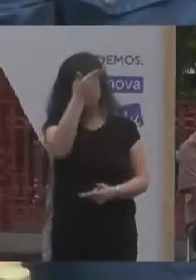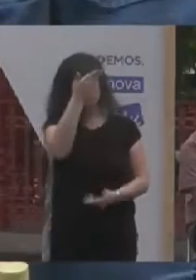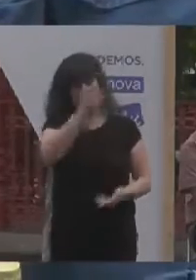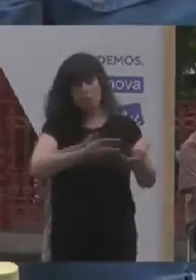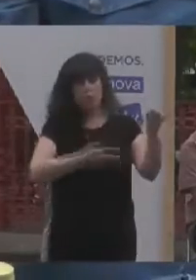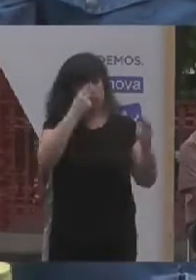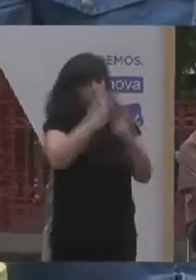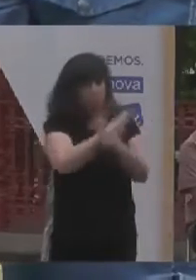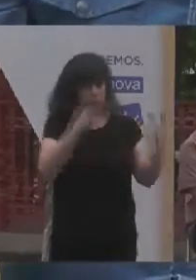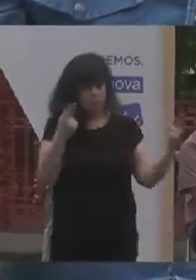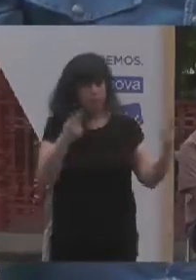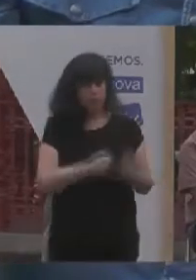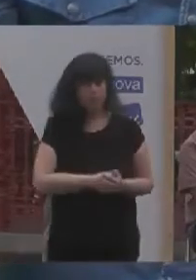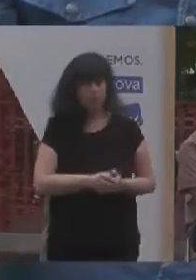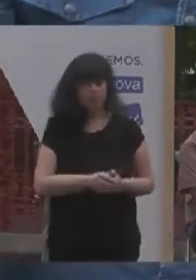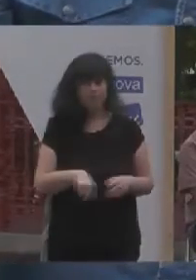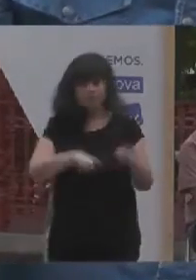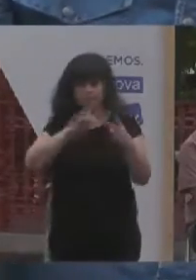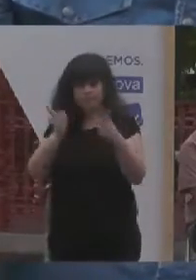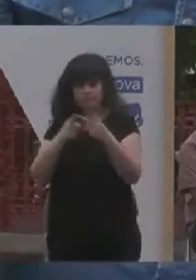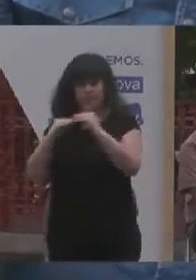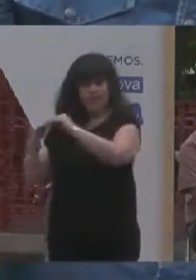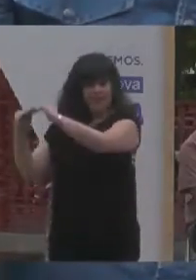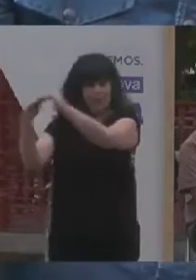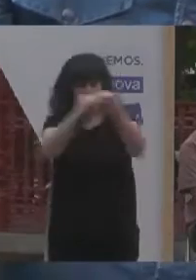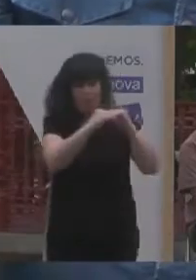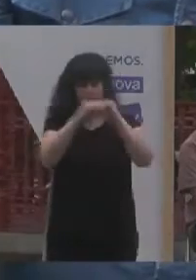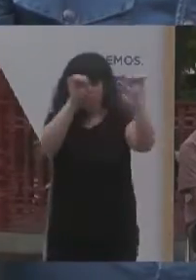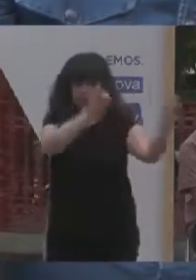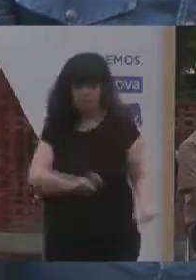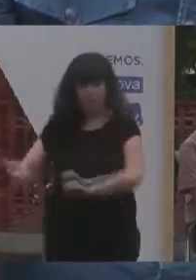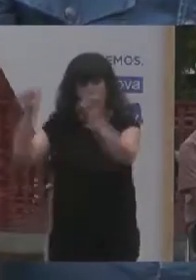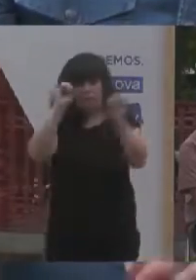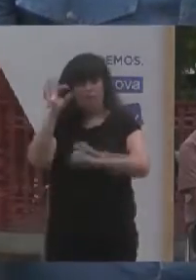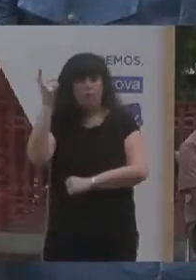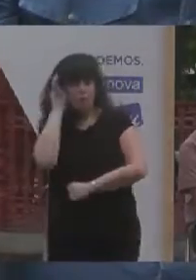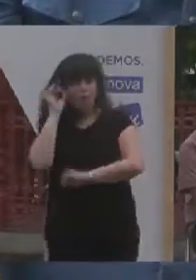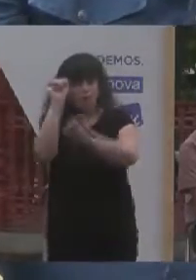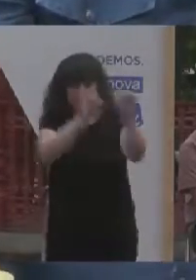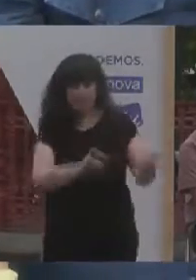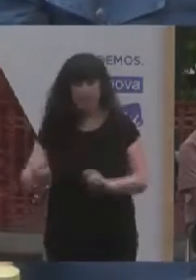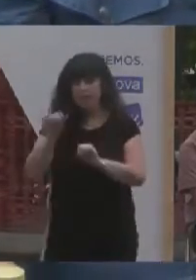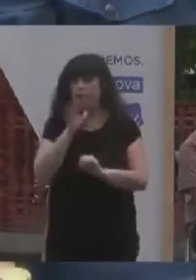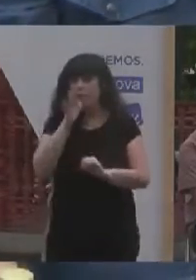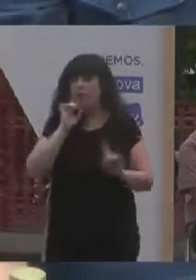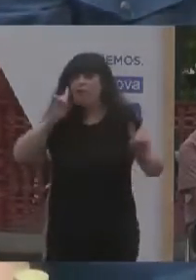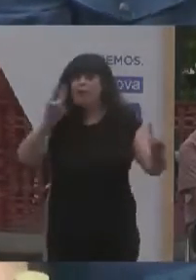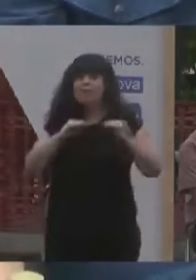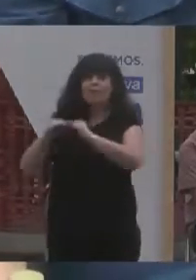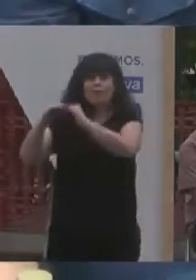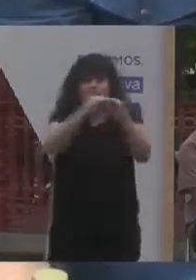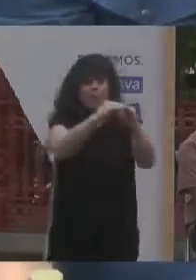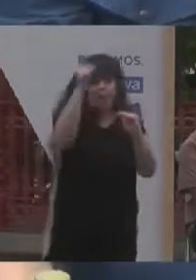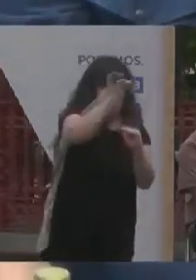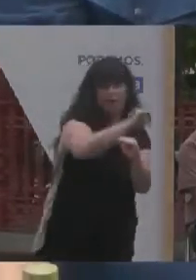é para todas e con todas, e a defensa da igualdade, o feminismo, porque só con igualdade entre mulleres e